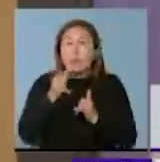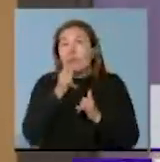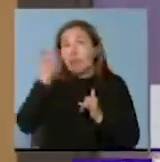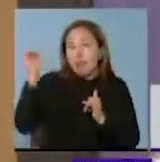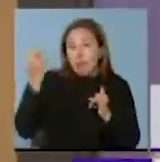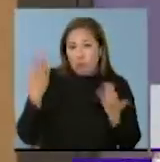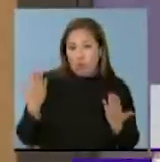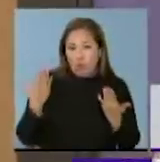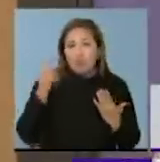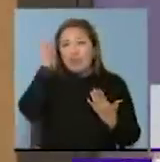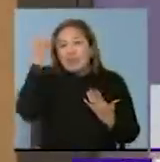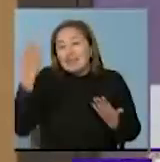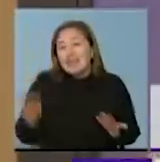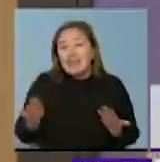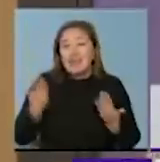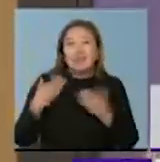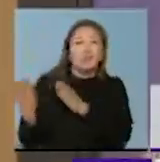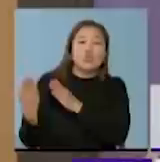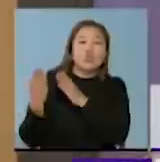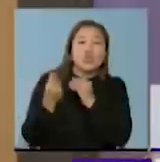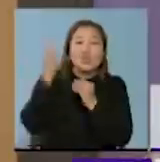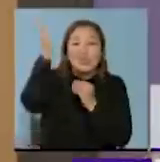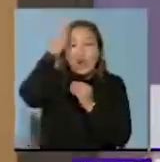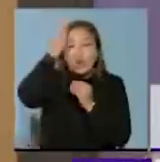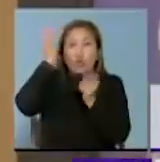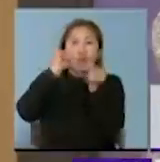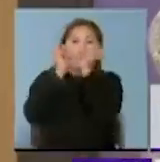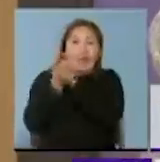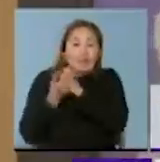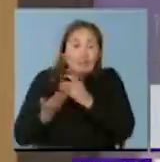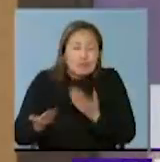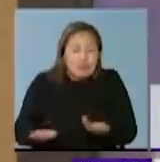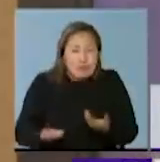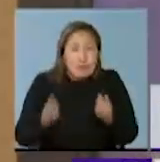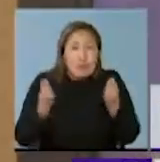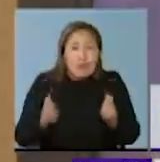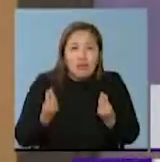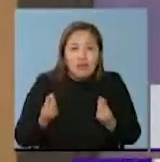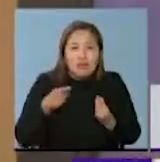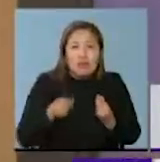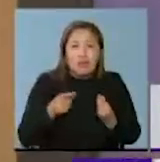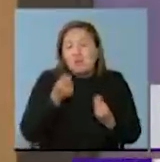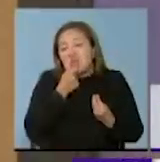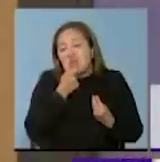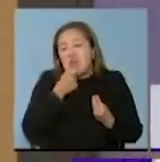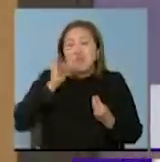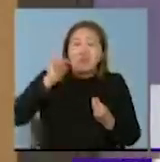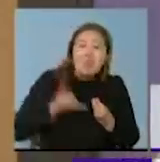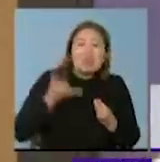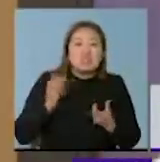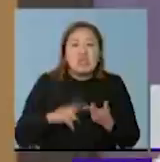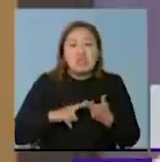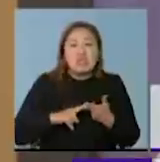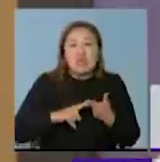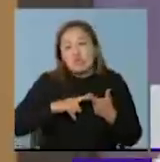y que esa ideología nos hace hacer un cambio cultural donde no es solo aceptar la diversidad, sino